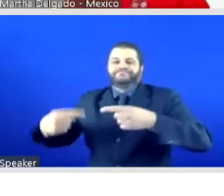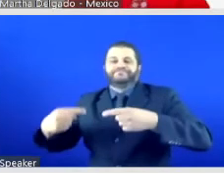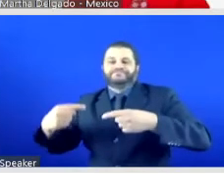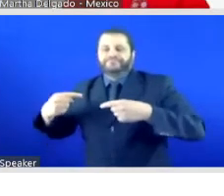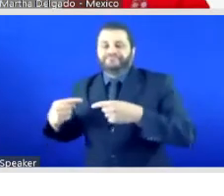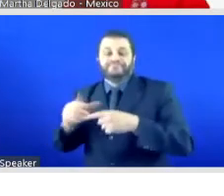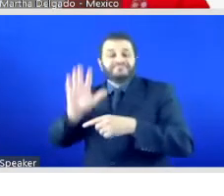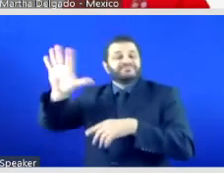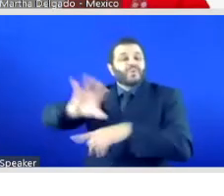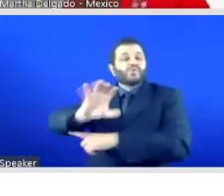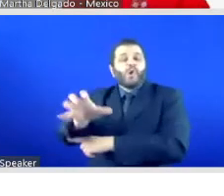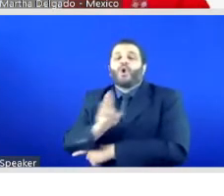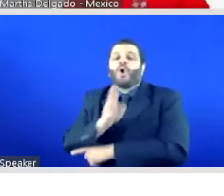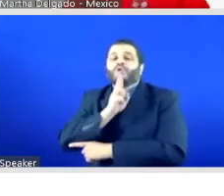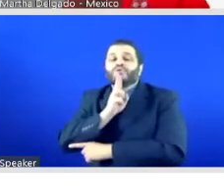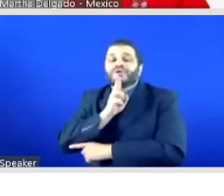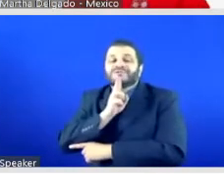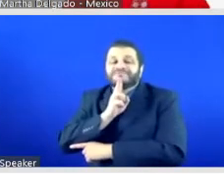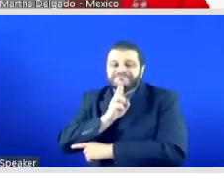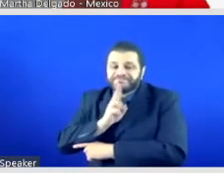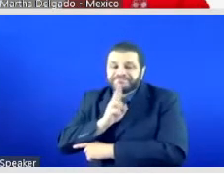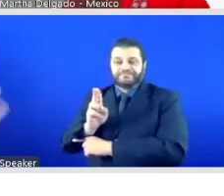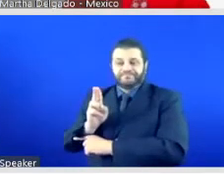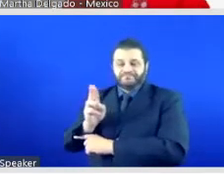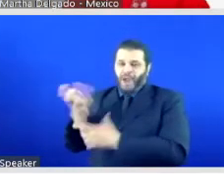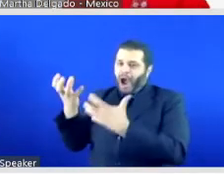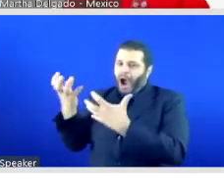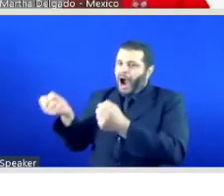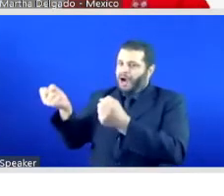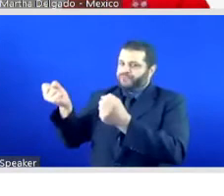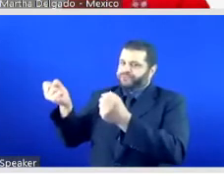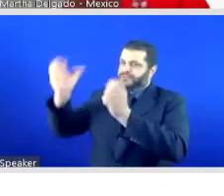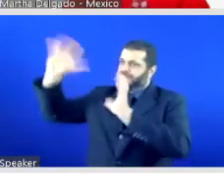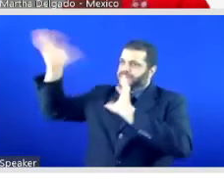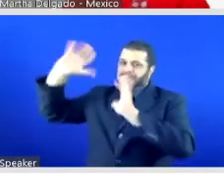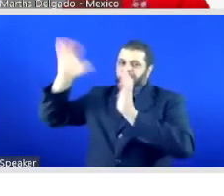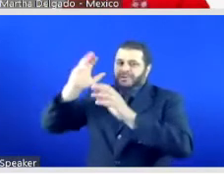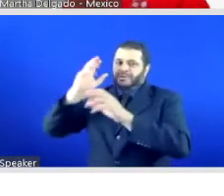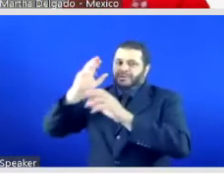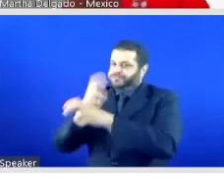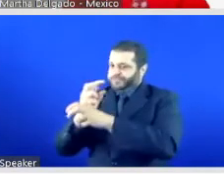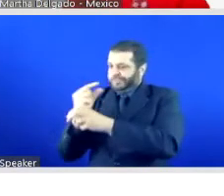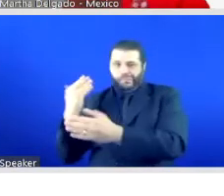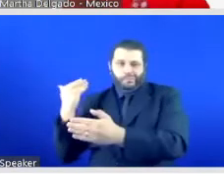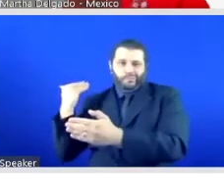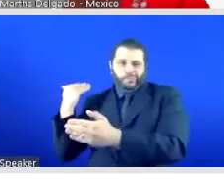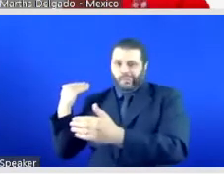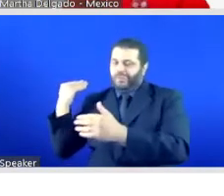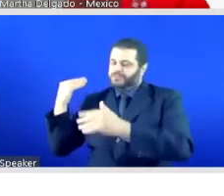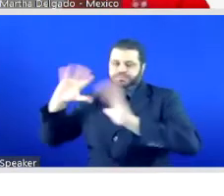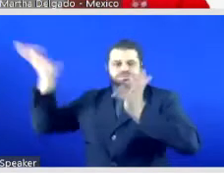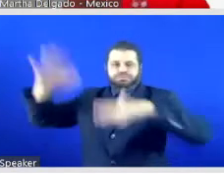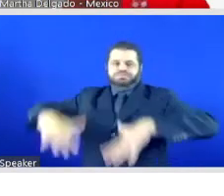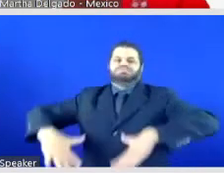tropical Eta y Iota. Y se está haciendo la misma práctica. Es decir, que no nos enseñó la Eta y Iota para